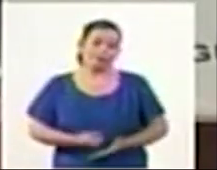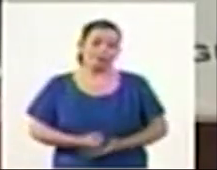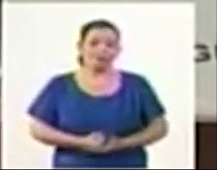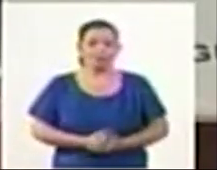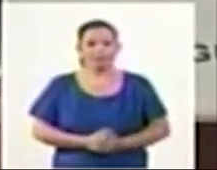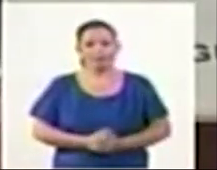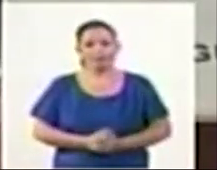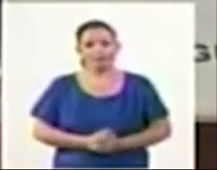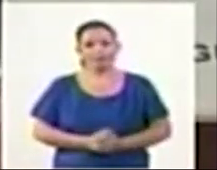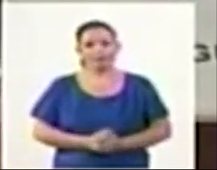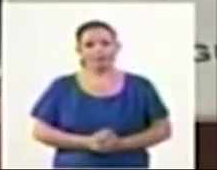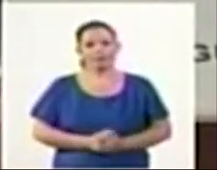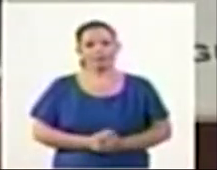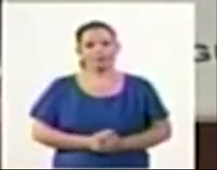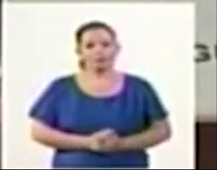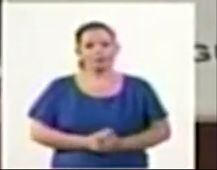Europa,